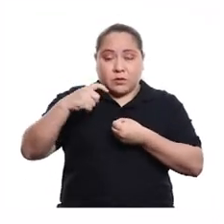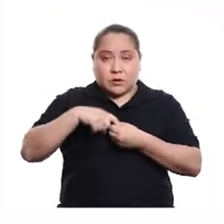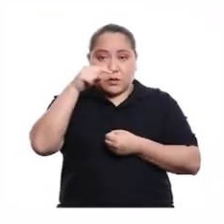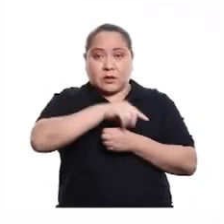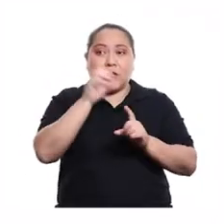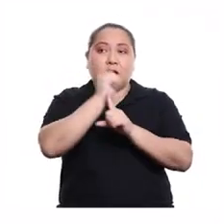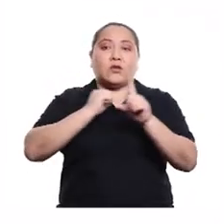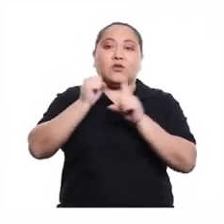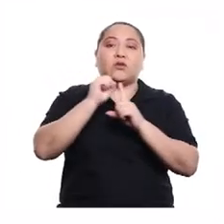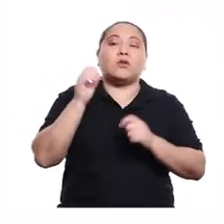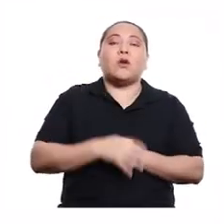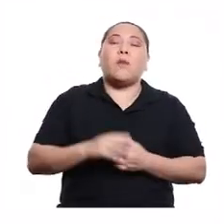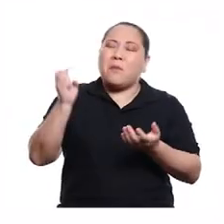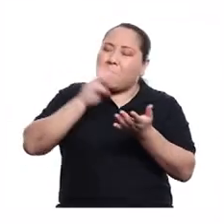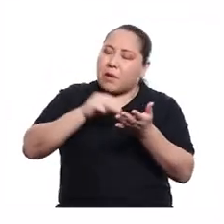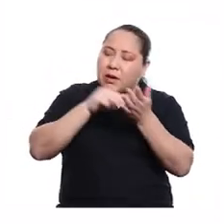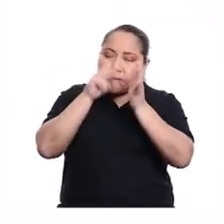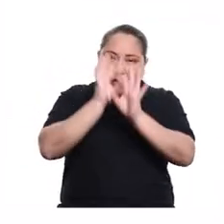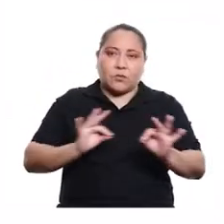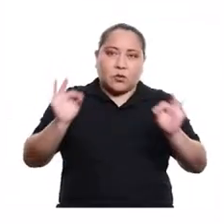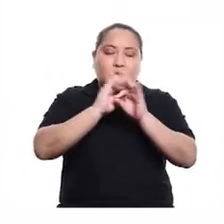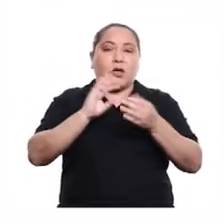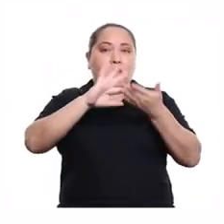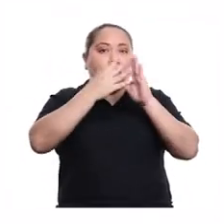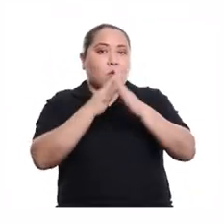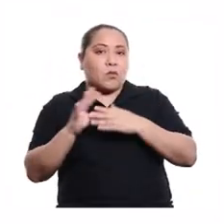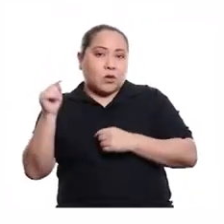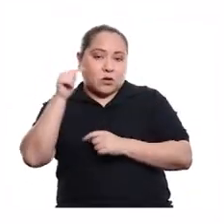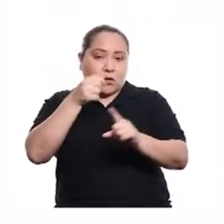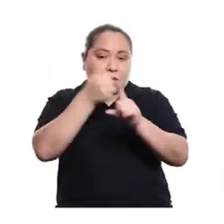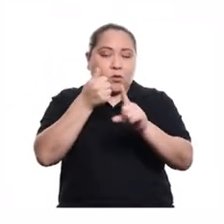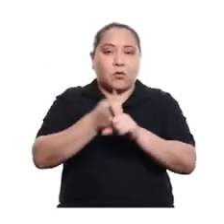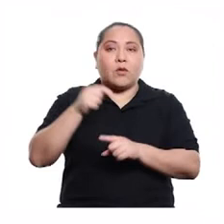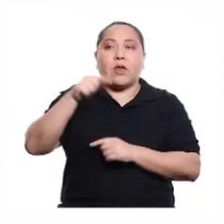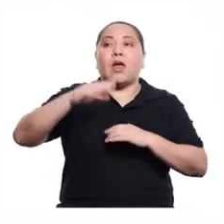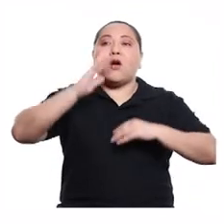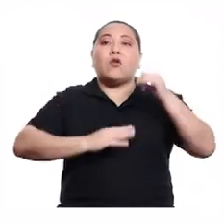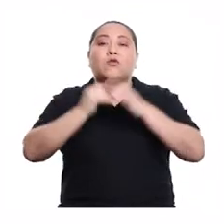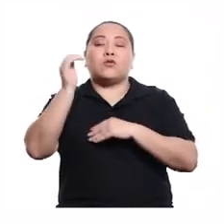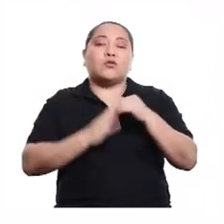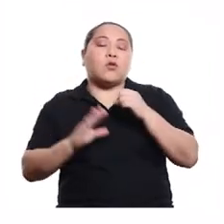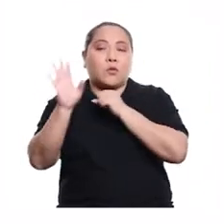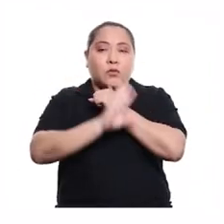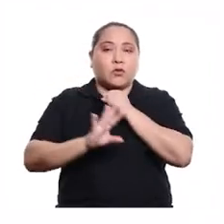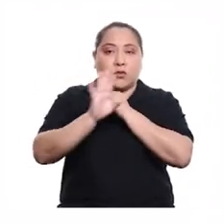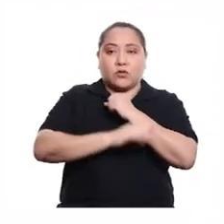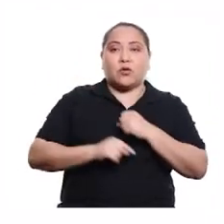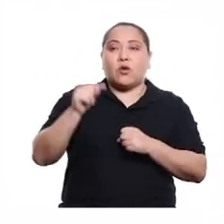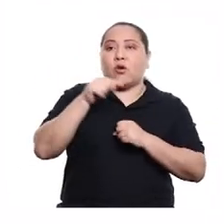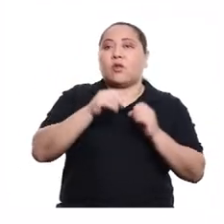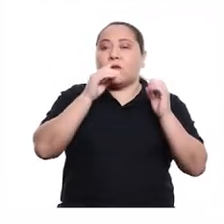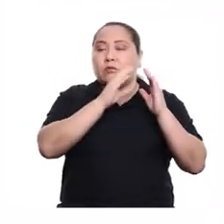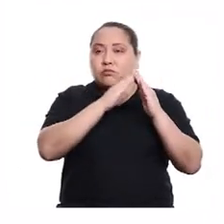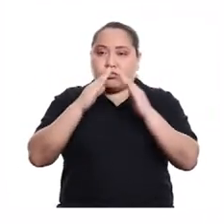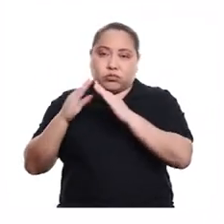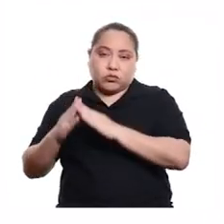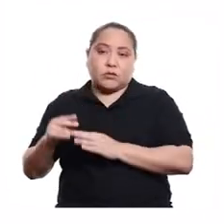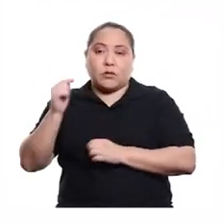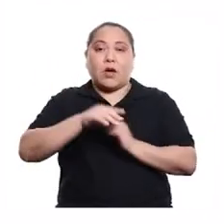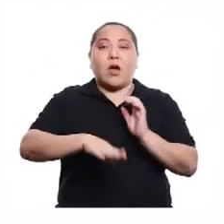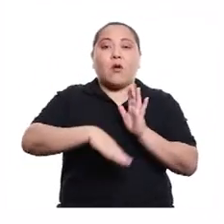participación activa de la sociedad, especialmente las comunidades locales, en la construcción de la seguridad